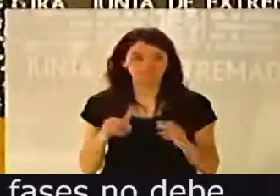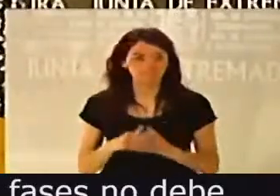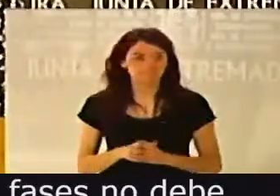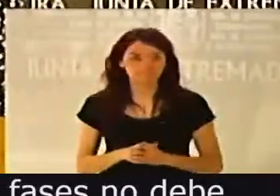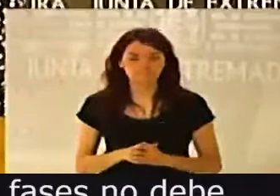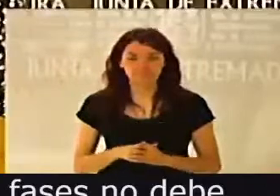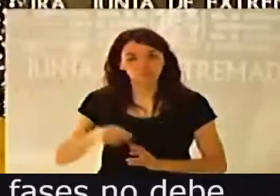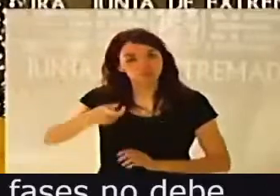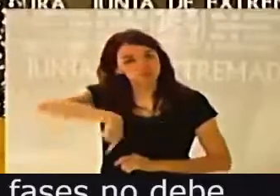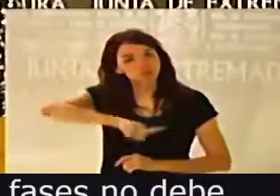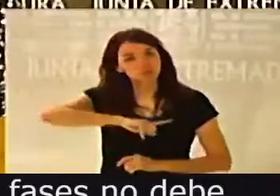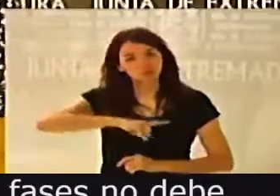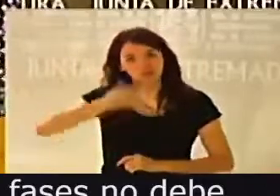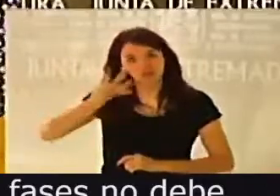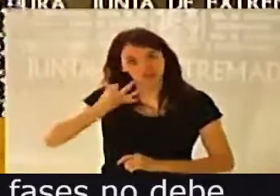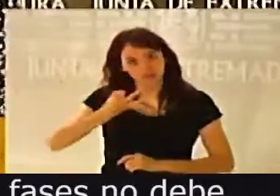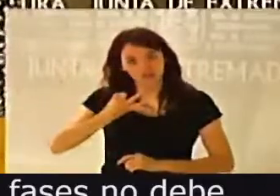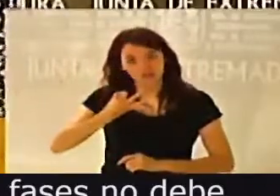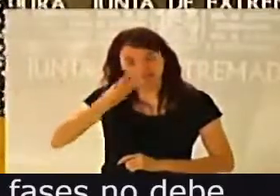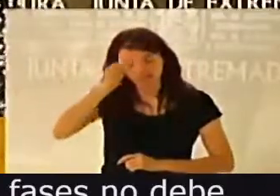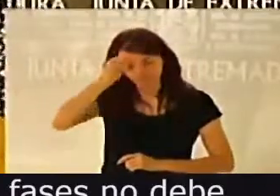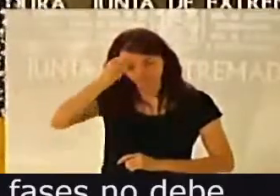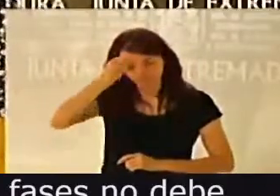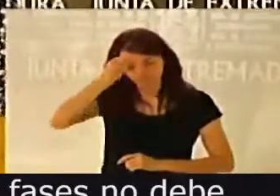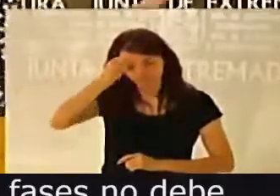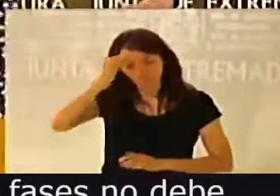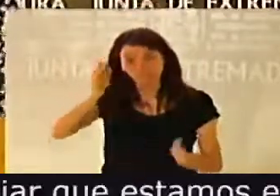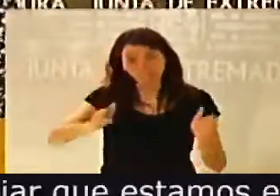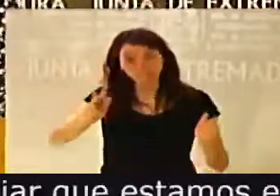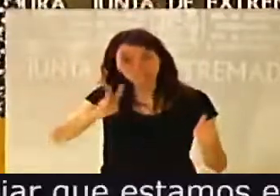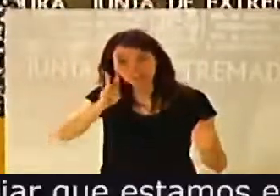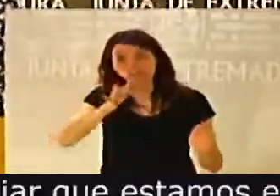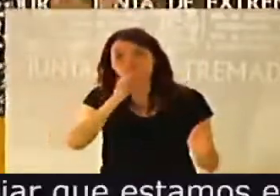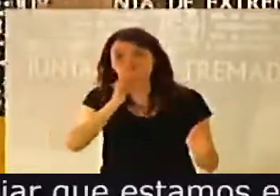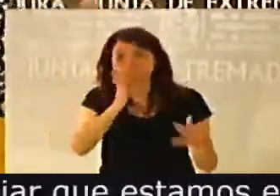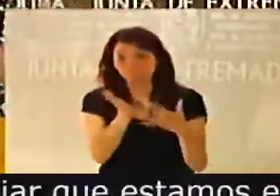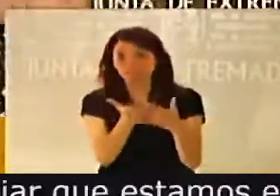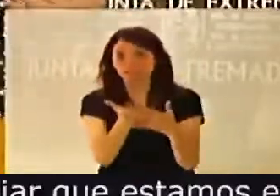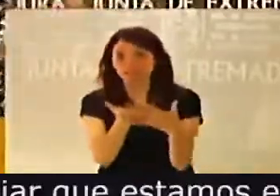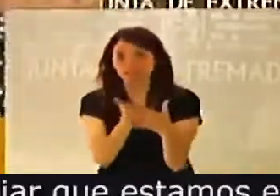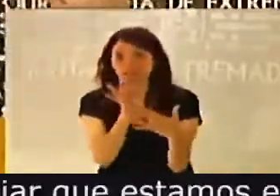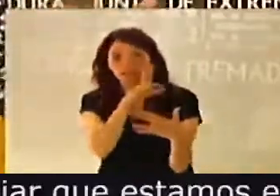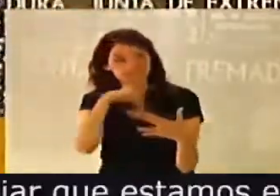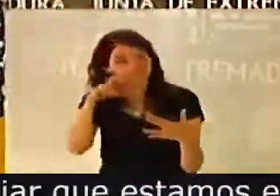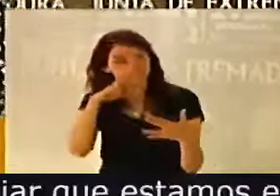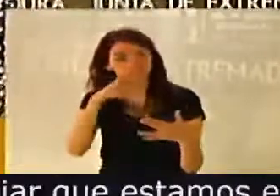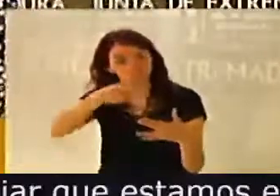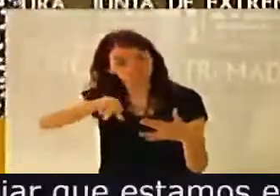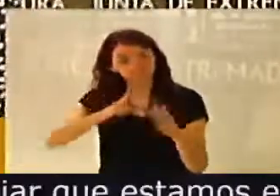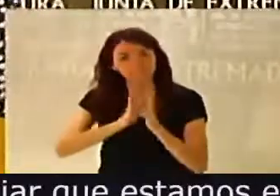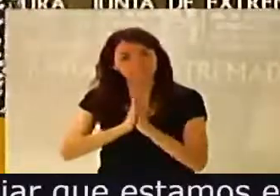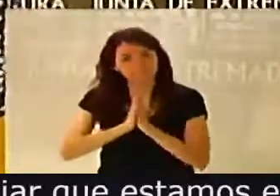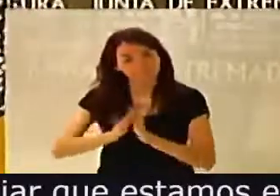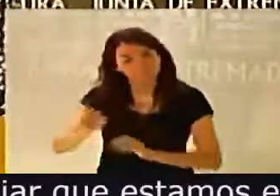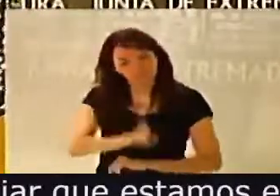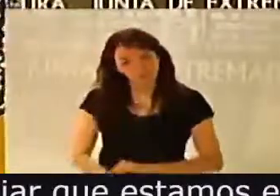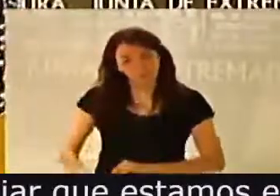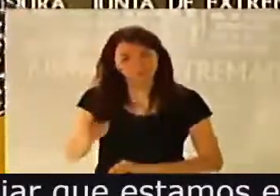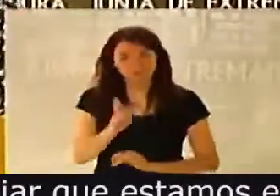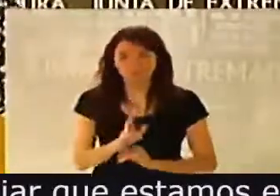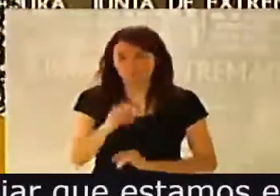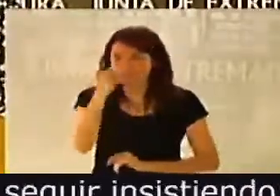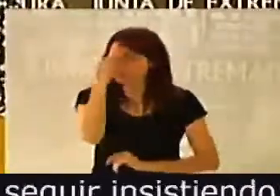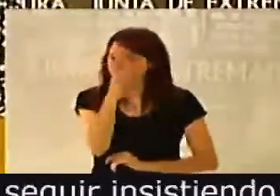y que no podemos obviar que estamos en el ecuador de la fase 2. Por tanto, tenemos que seguir insistiendo en el respeto